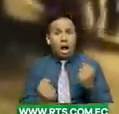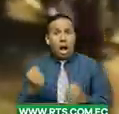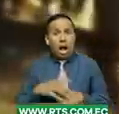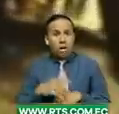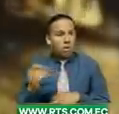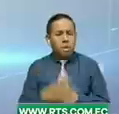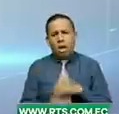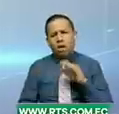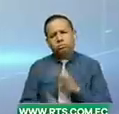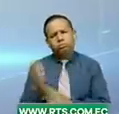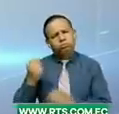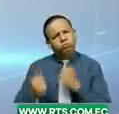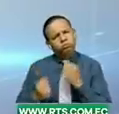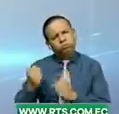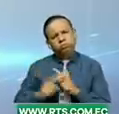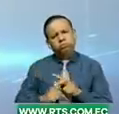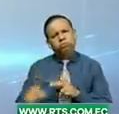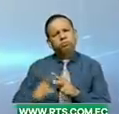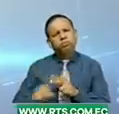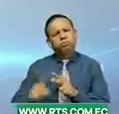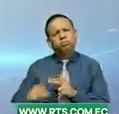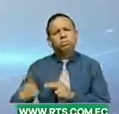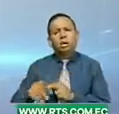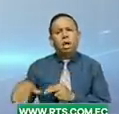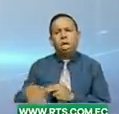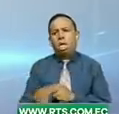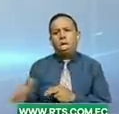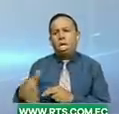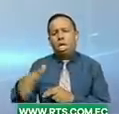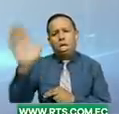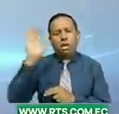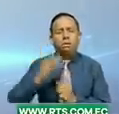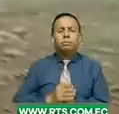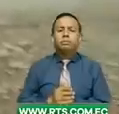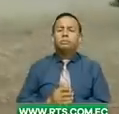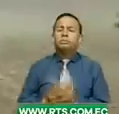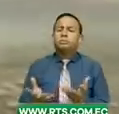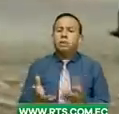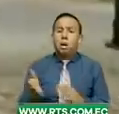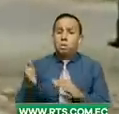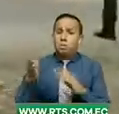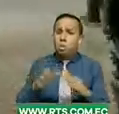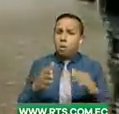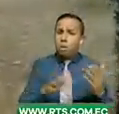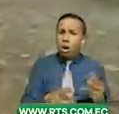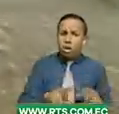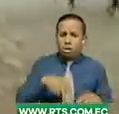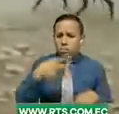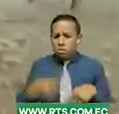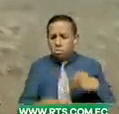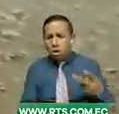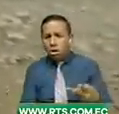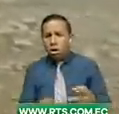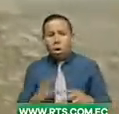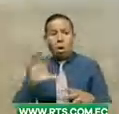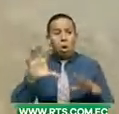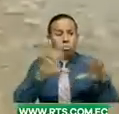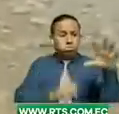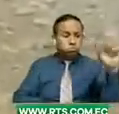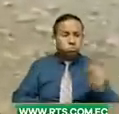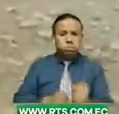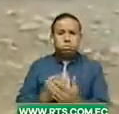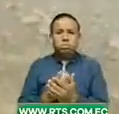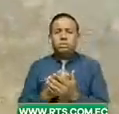como robado. Ellos huyeron entre la maleza. No se registran fallecidos, heridos, ni tampoco detenidos por este